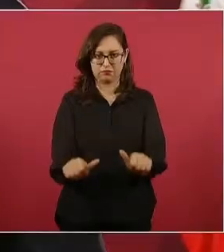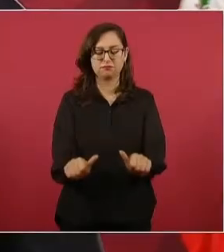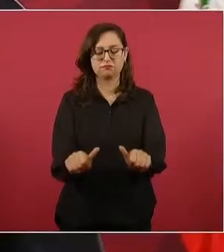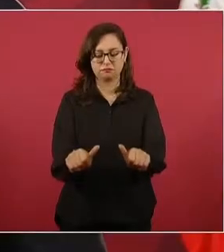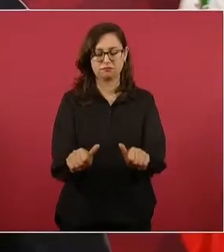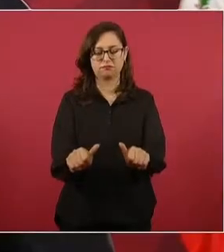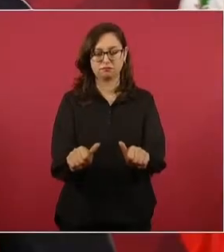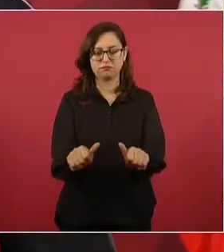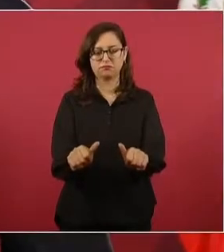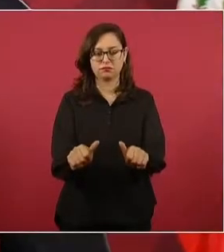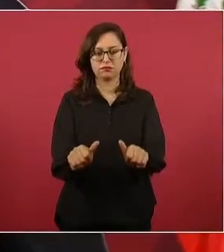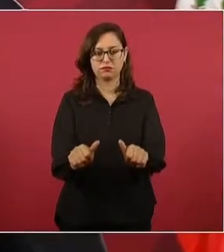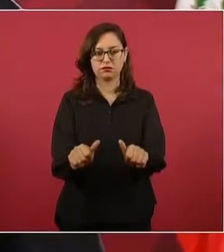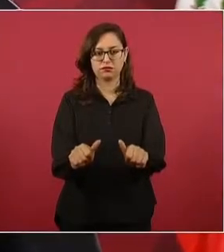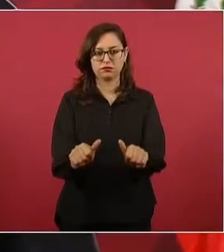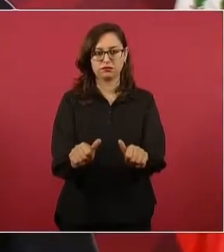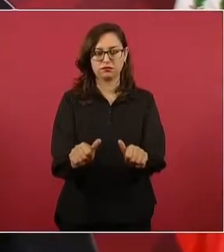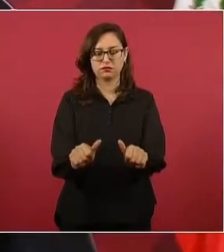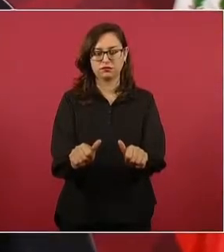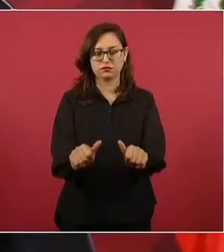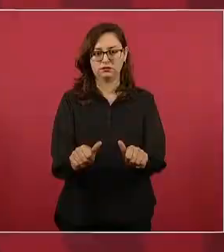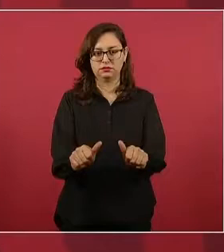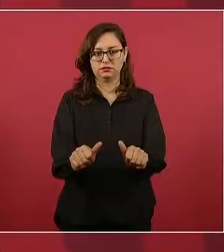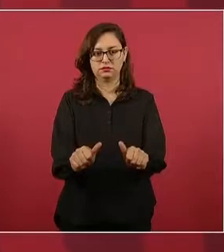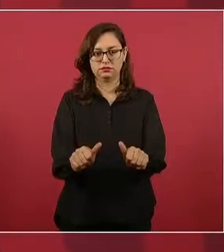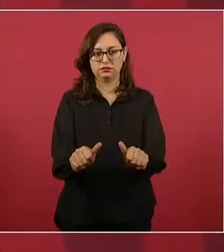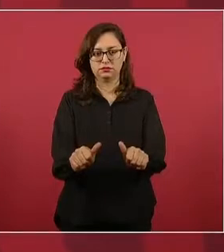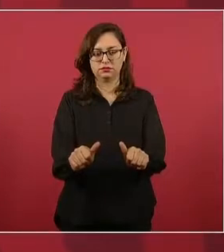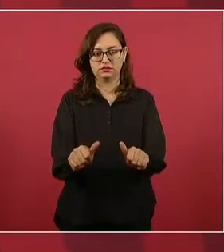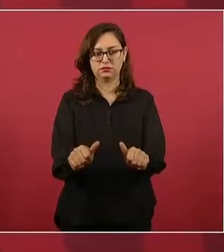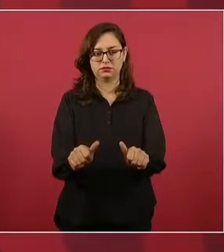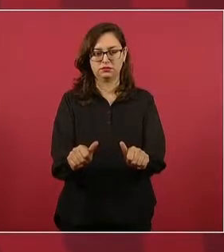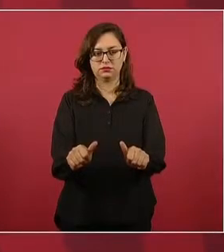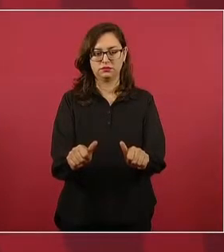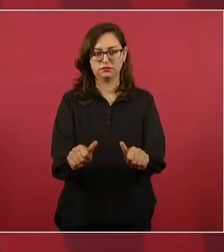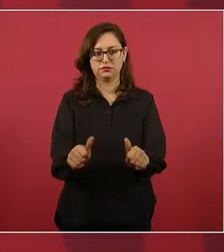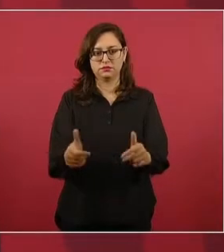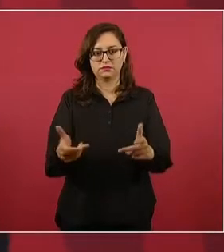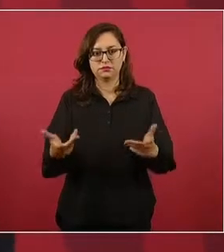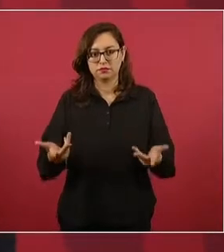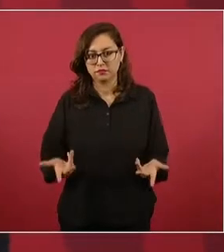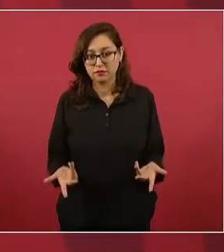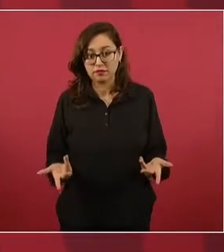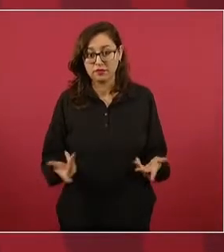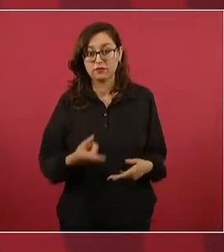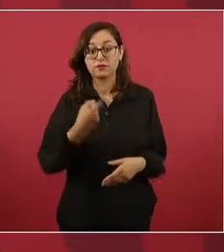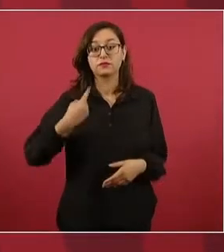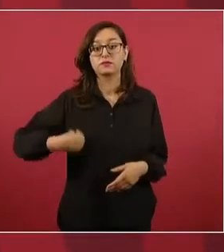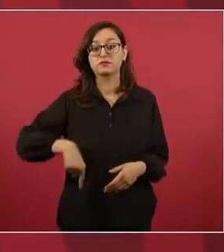y que no solo nos